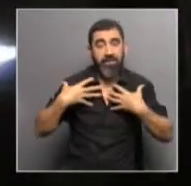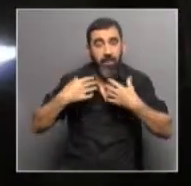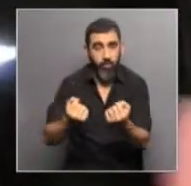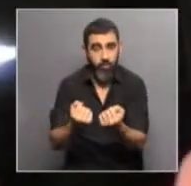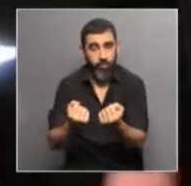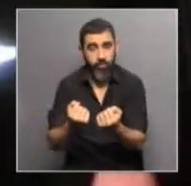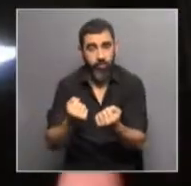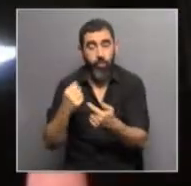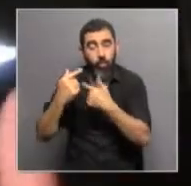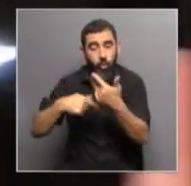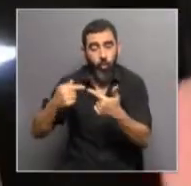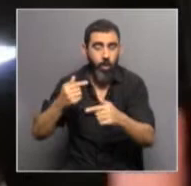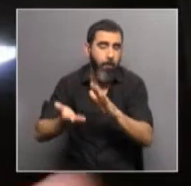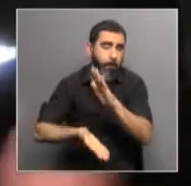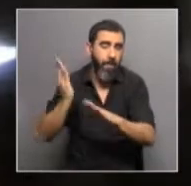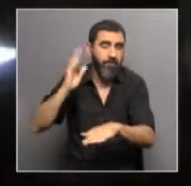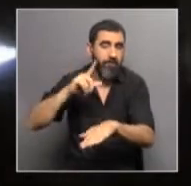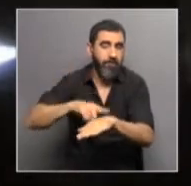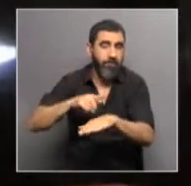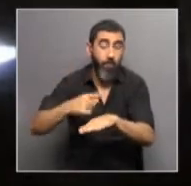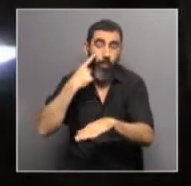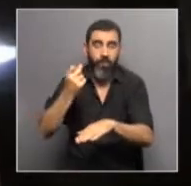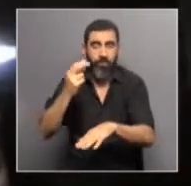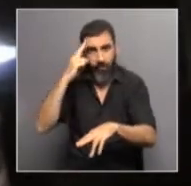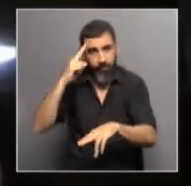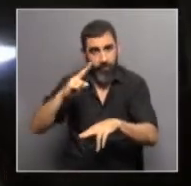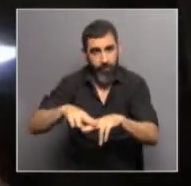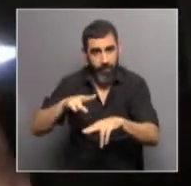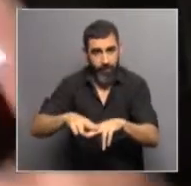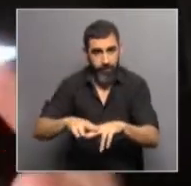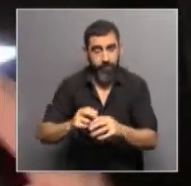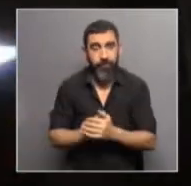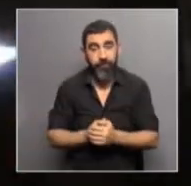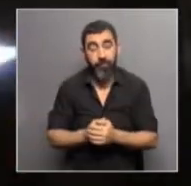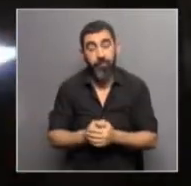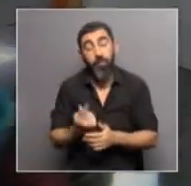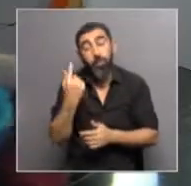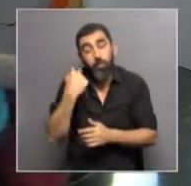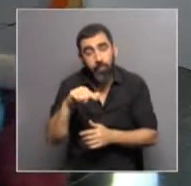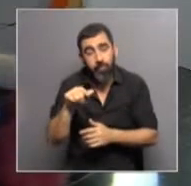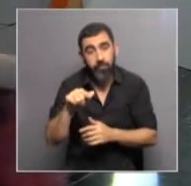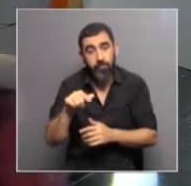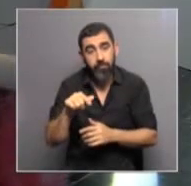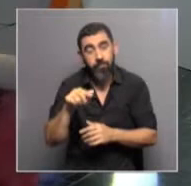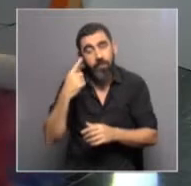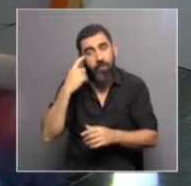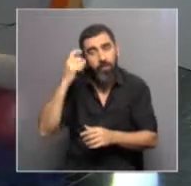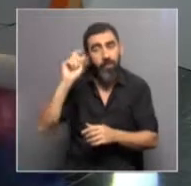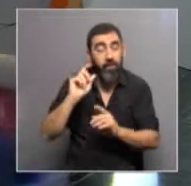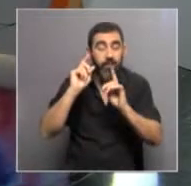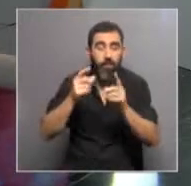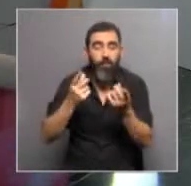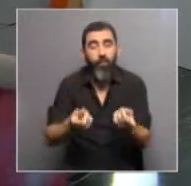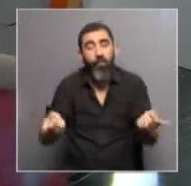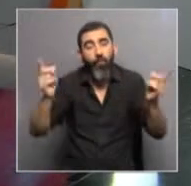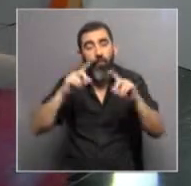y mantenerla durante mayor tiempo para prevenir enfermedades. Entonces, por ese lado viene la idea que también es volver